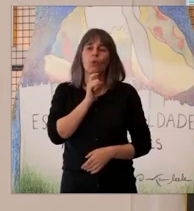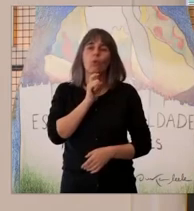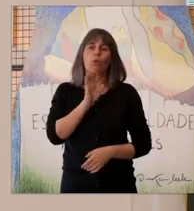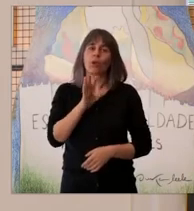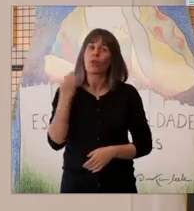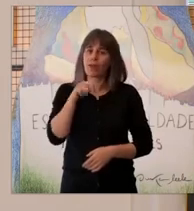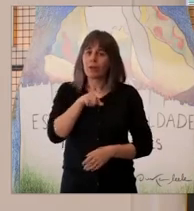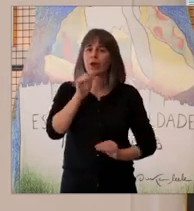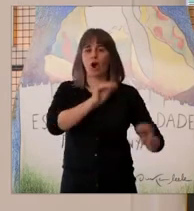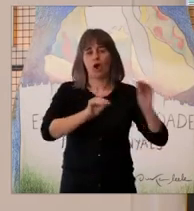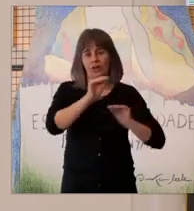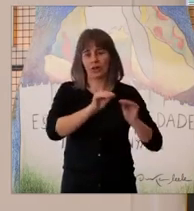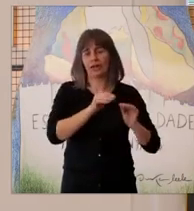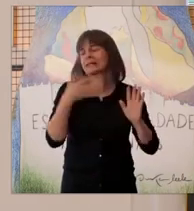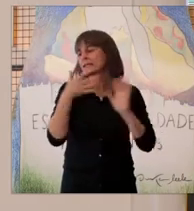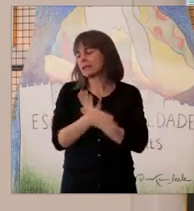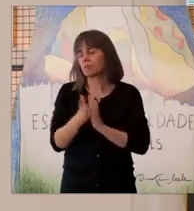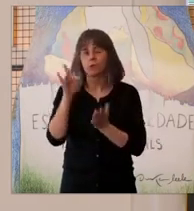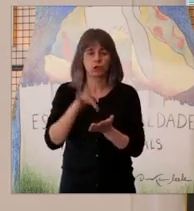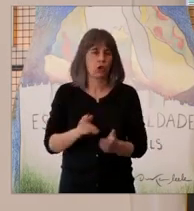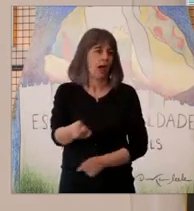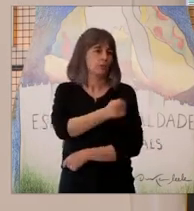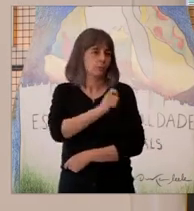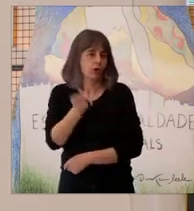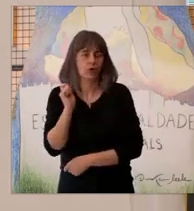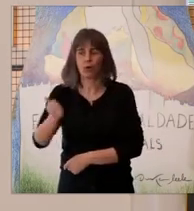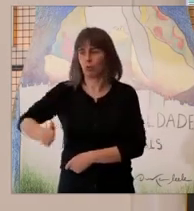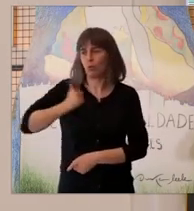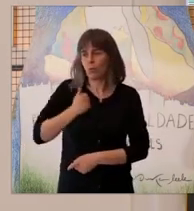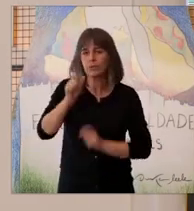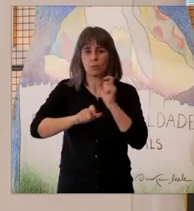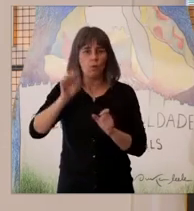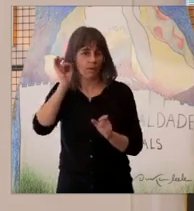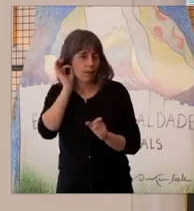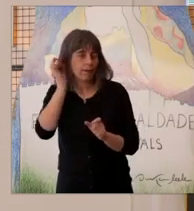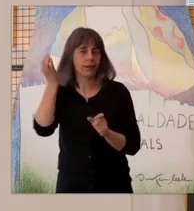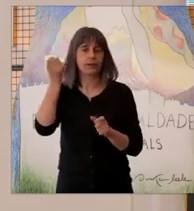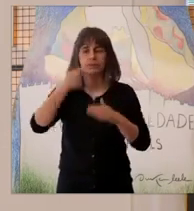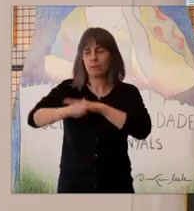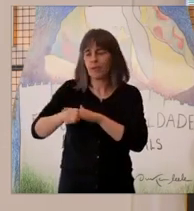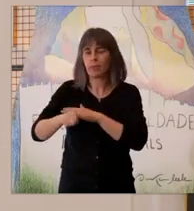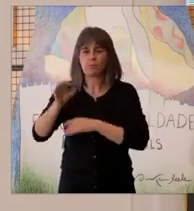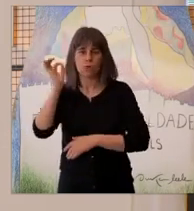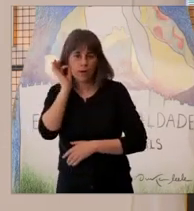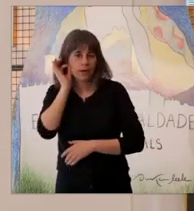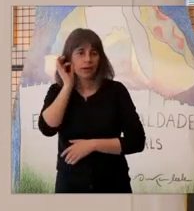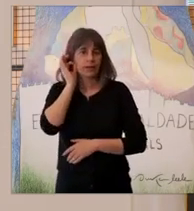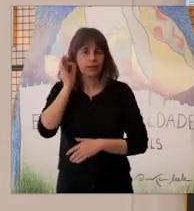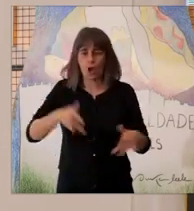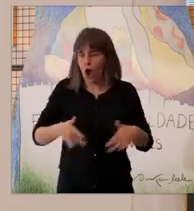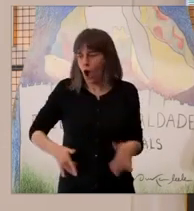el siempre va a haber explotación trata de mujeres bien tres de alquiler tráfico de órganos todo